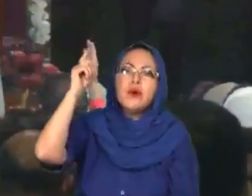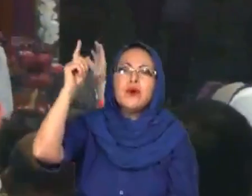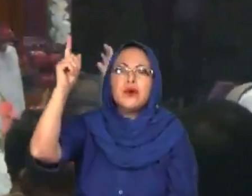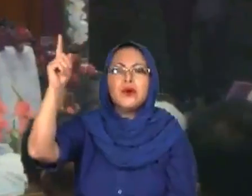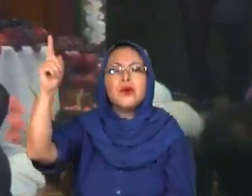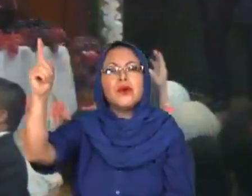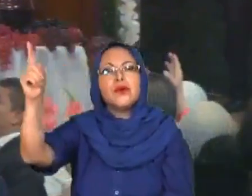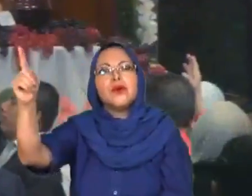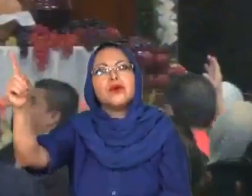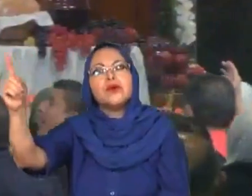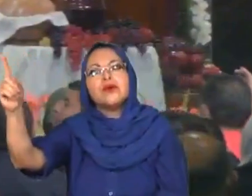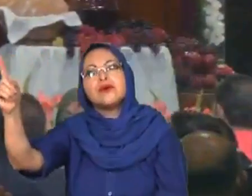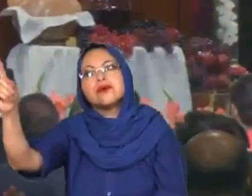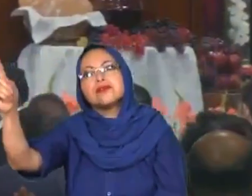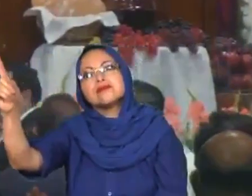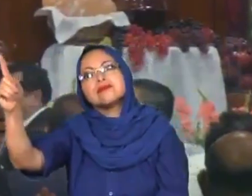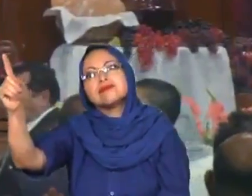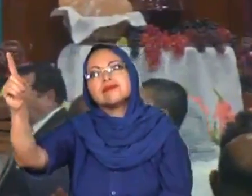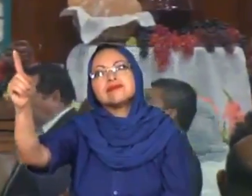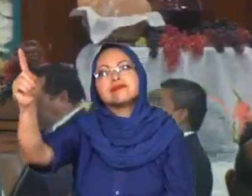Señor. Díselo una vez más.